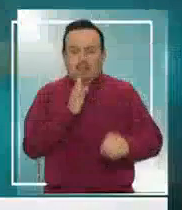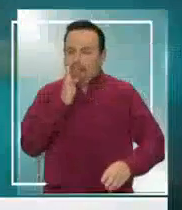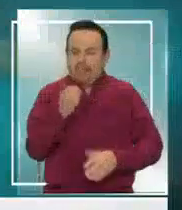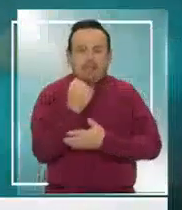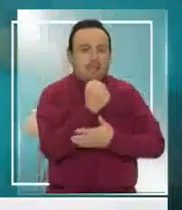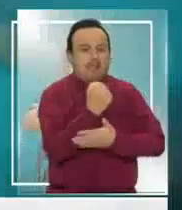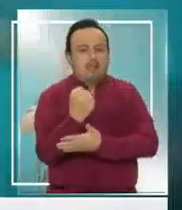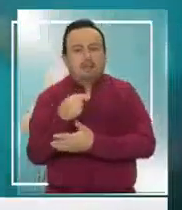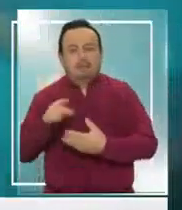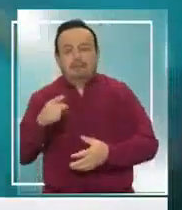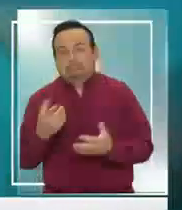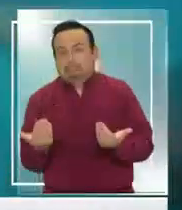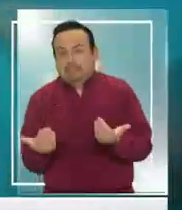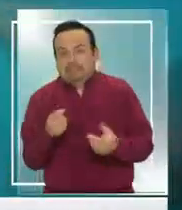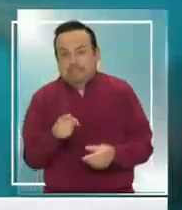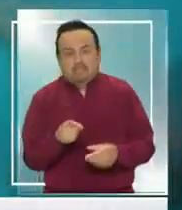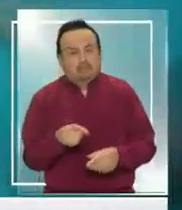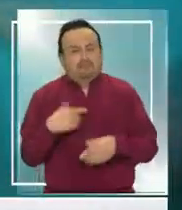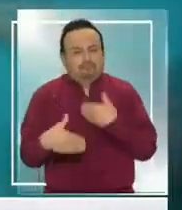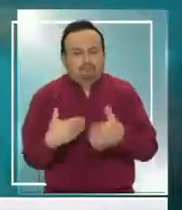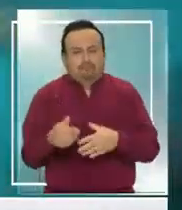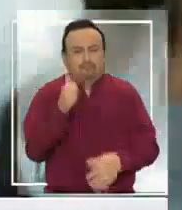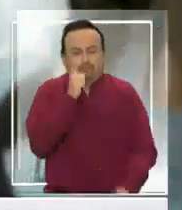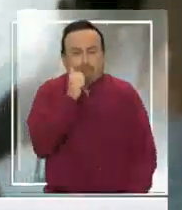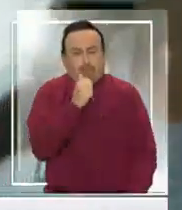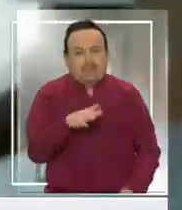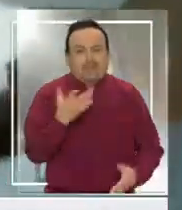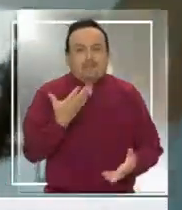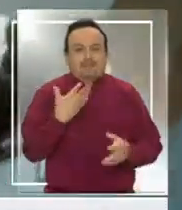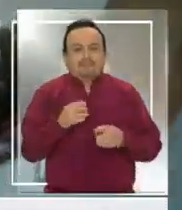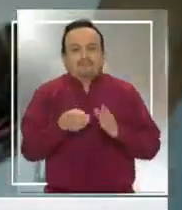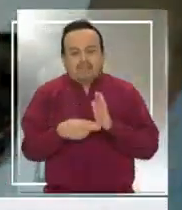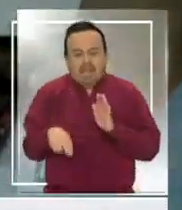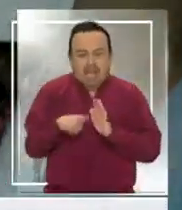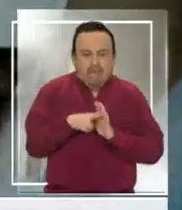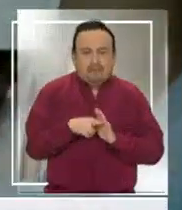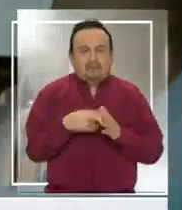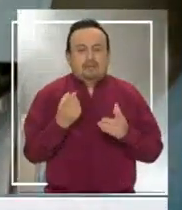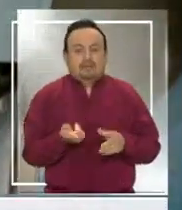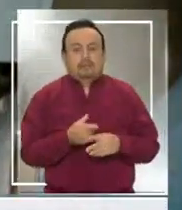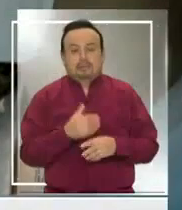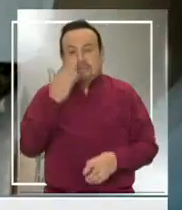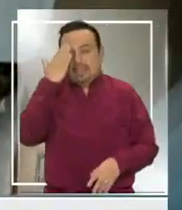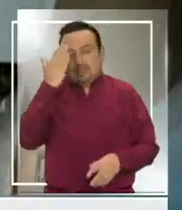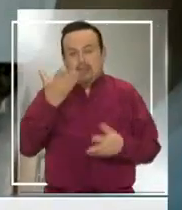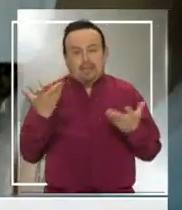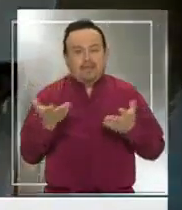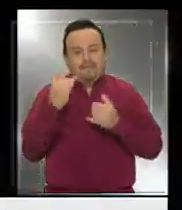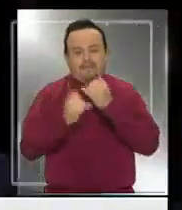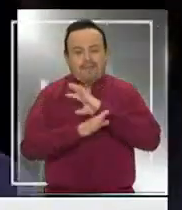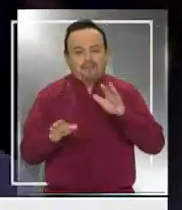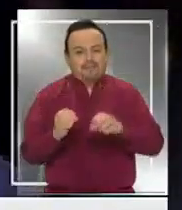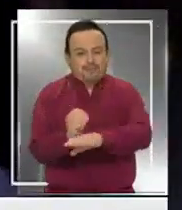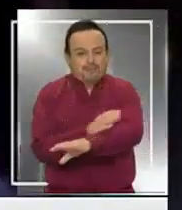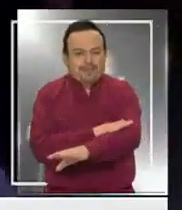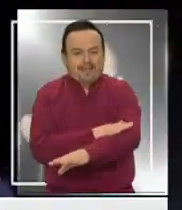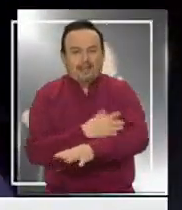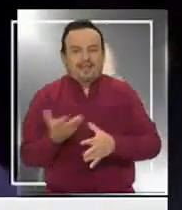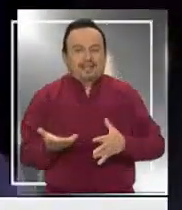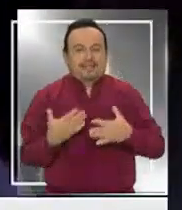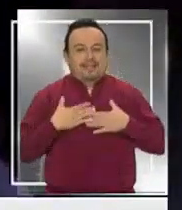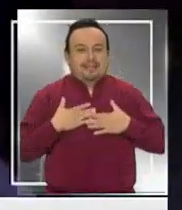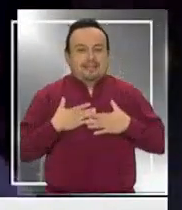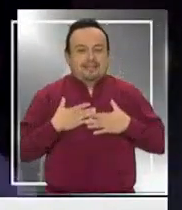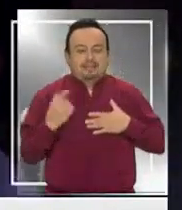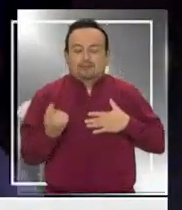ayuda de aquellos que necesitan constantemente de trabajos de rehabilitación. Jornada final que también fue emotiva.